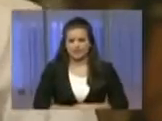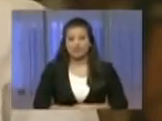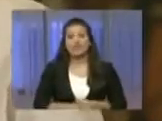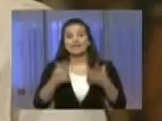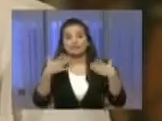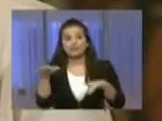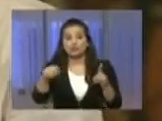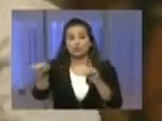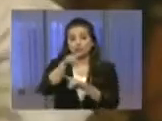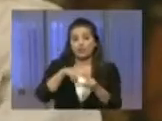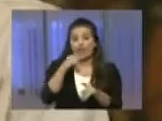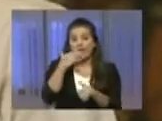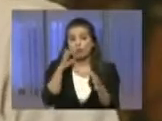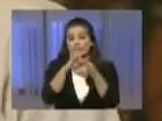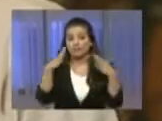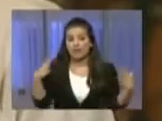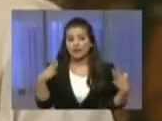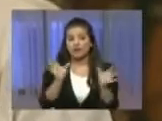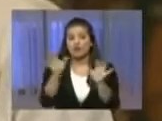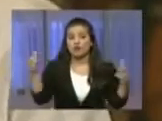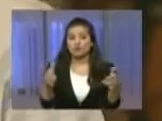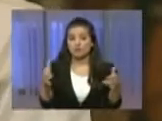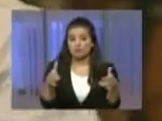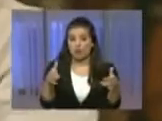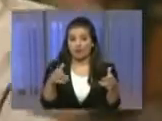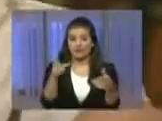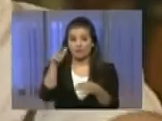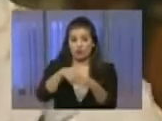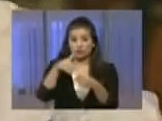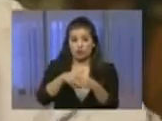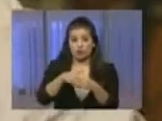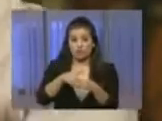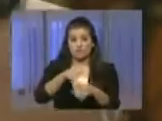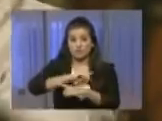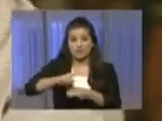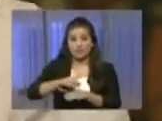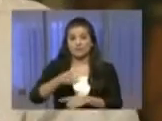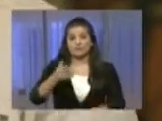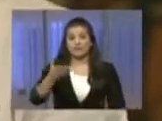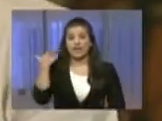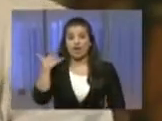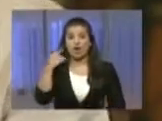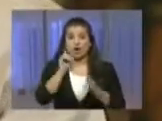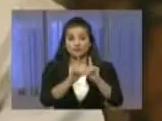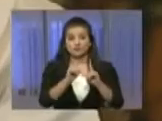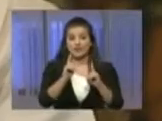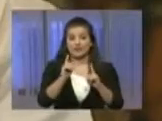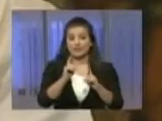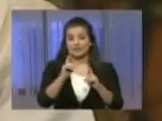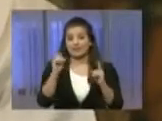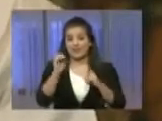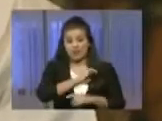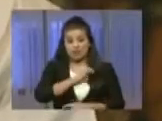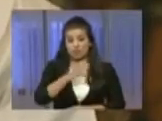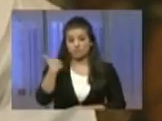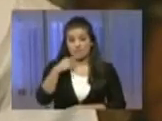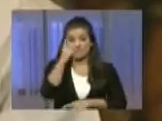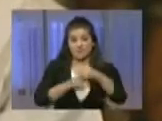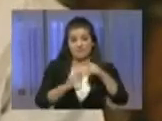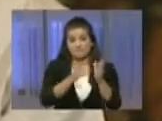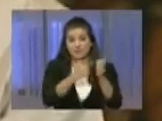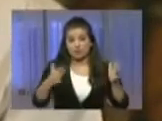activado el referendo revocatorio de un mandato el 11 de enero al cumplirse la mitad del periodo del presidente de la